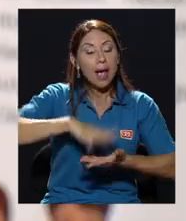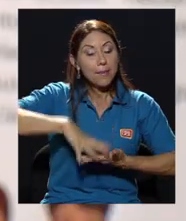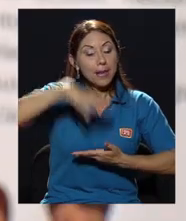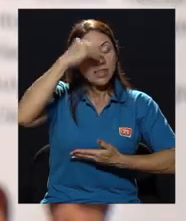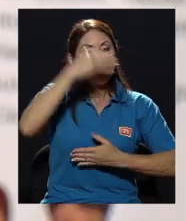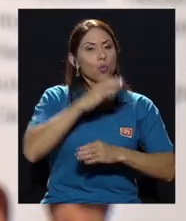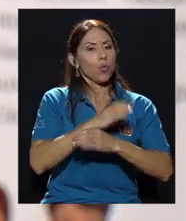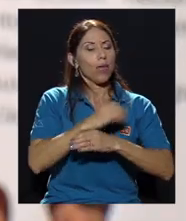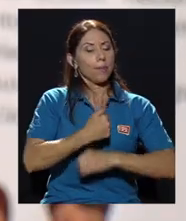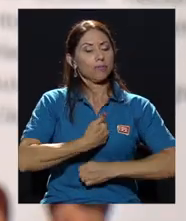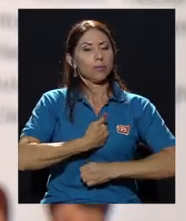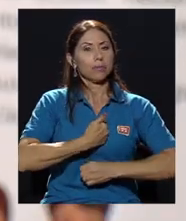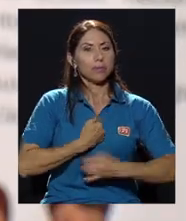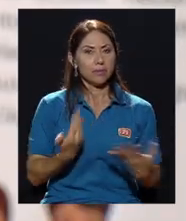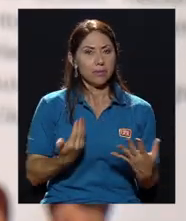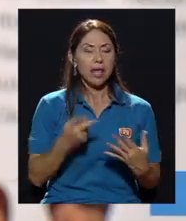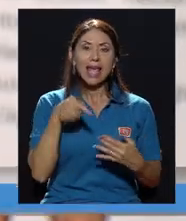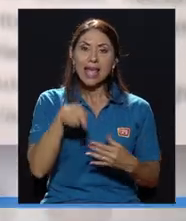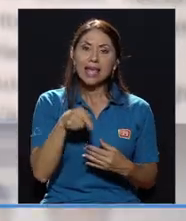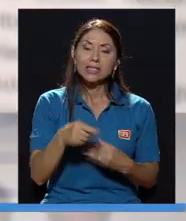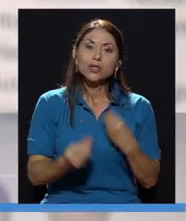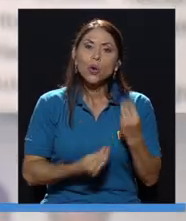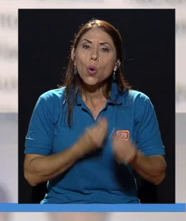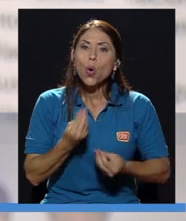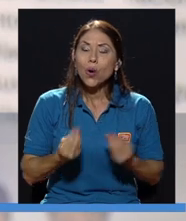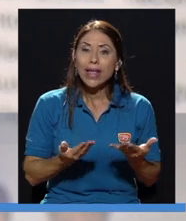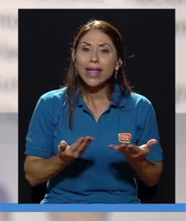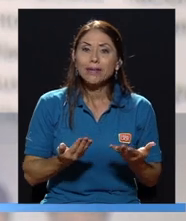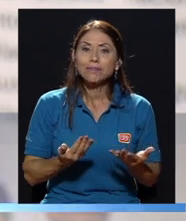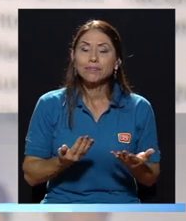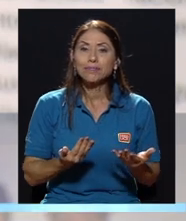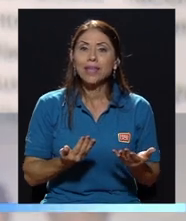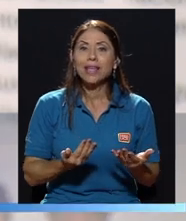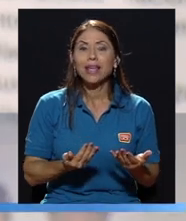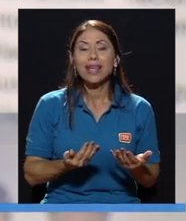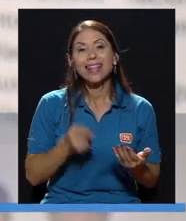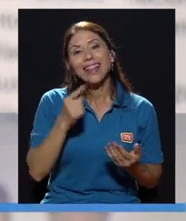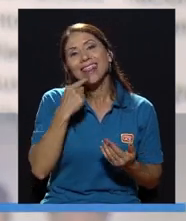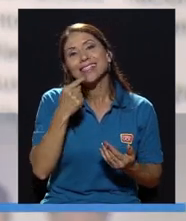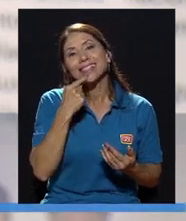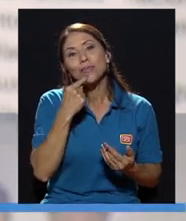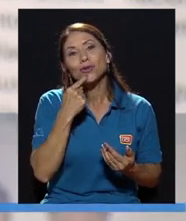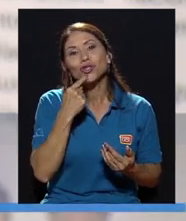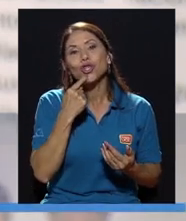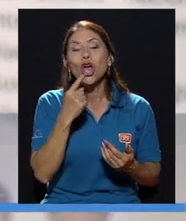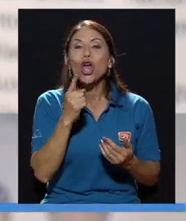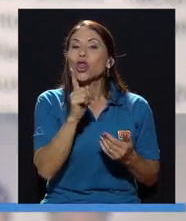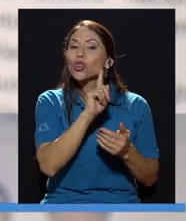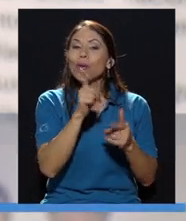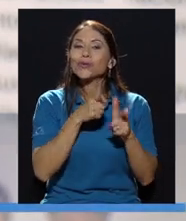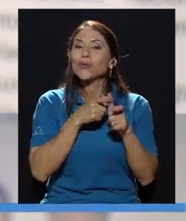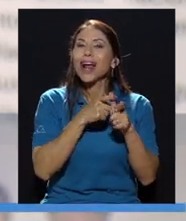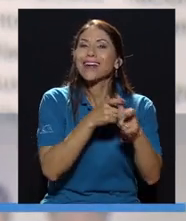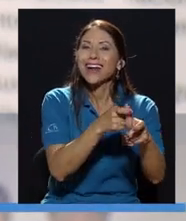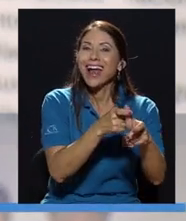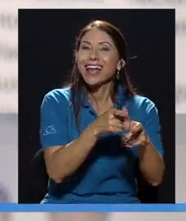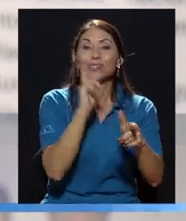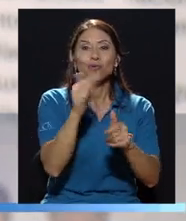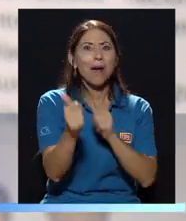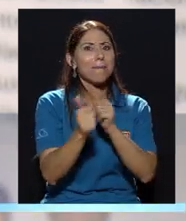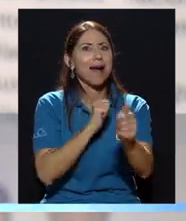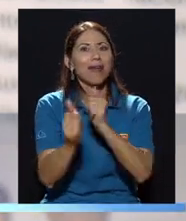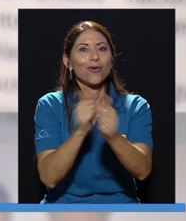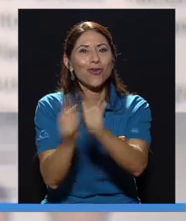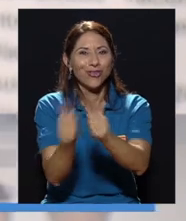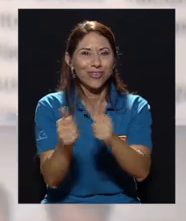también el autocuidado y cómo llevar esta tarea, que le decimos que es una maratón, no una carrera de 100 metros, cómo llevar esta